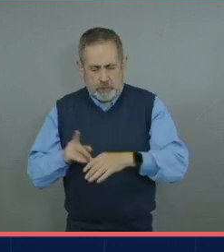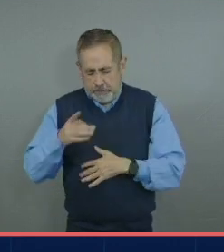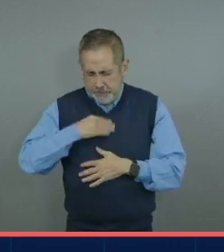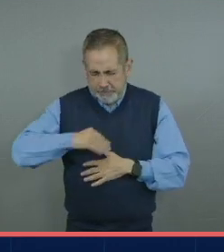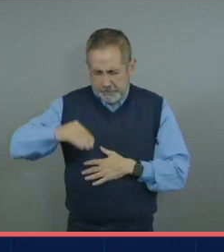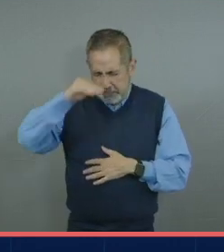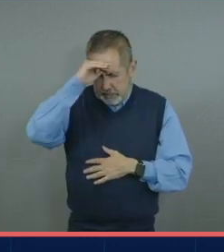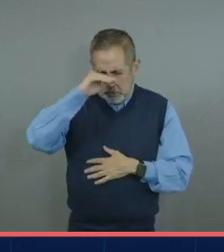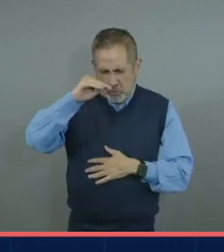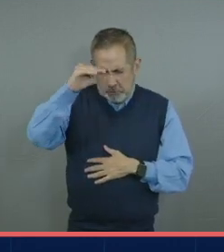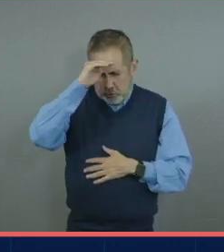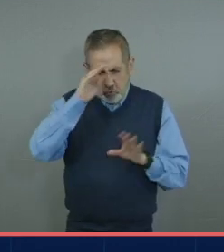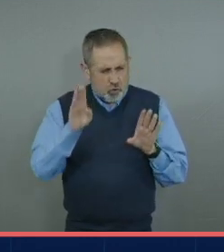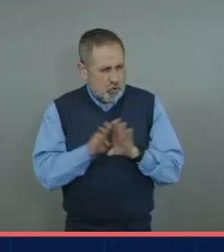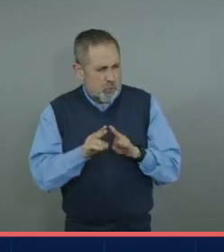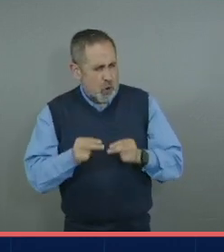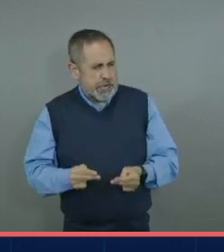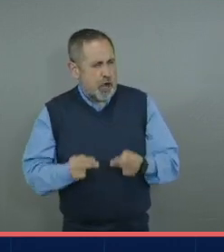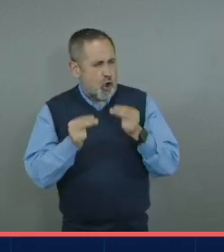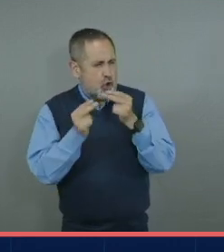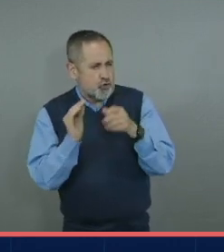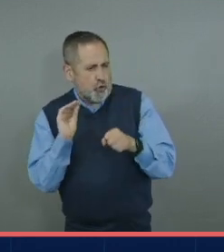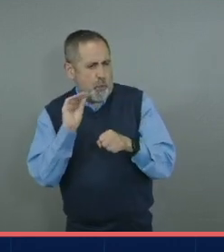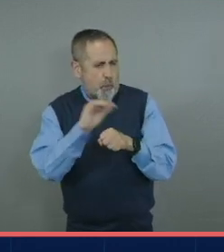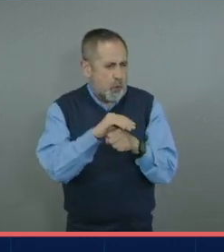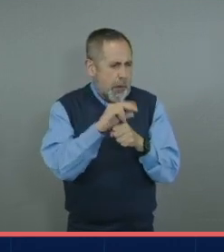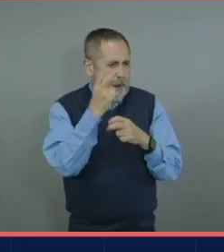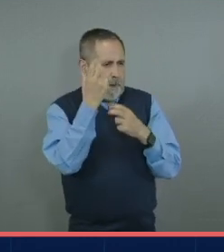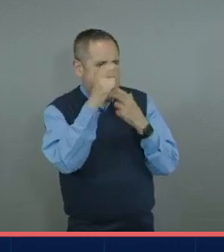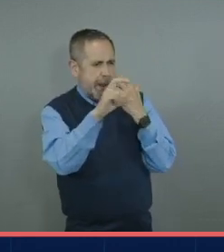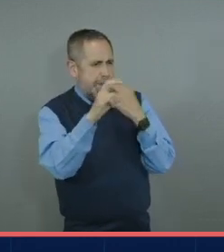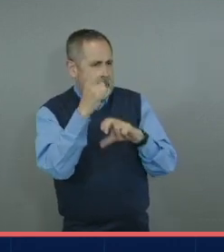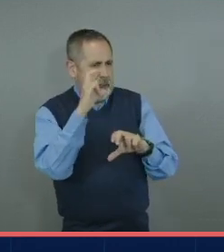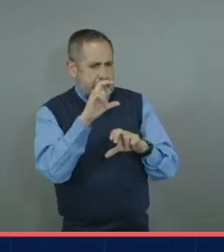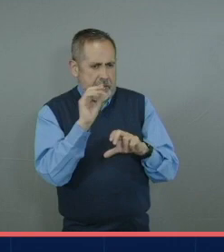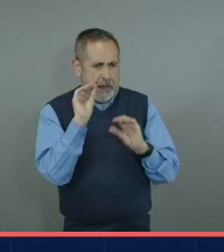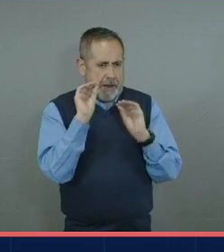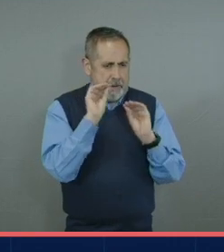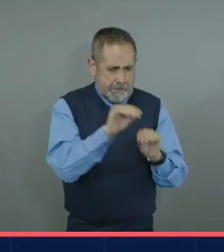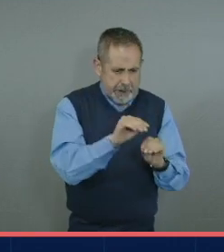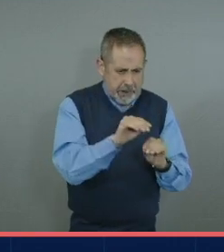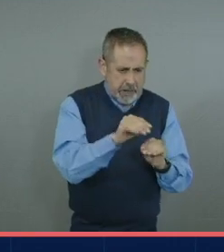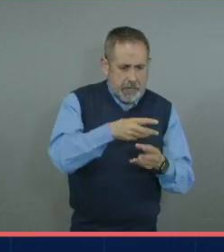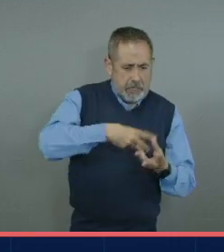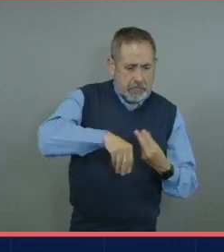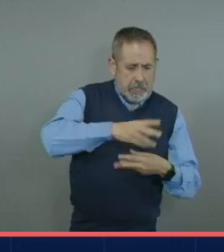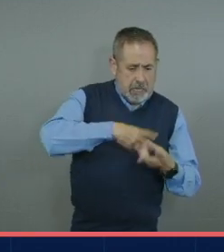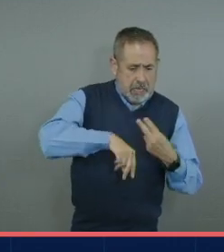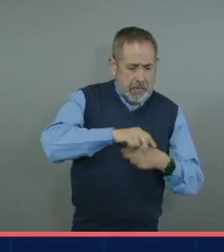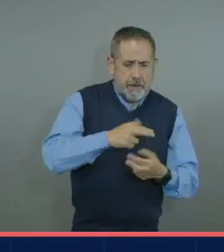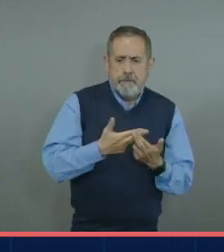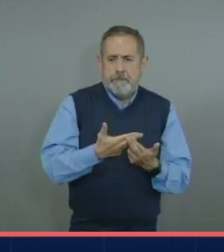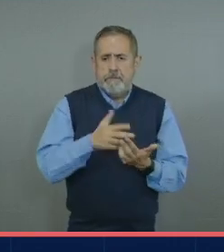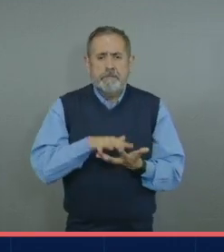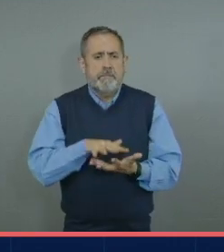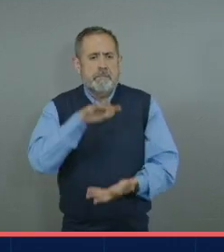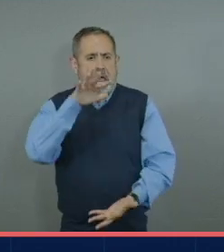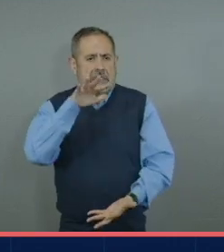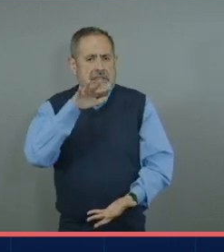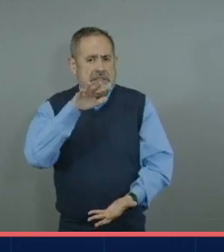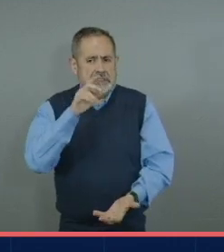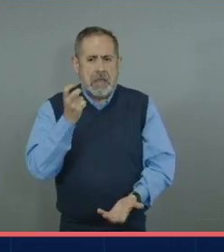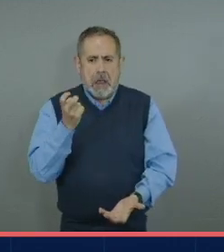siempre en qué invierte su dinero. ¿Para qué? Para que ese dinero se multiplique. Y ese dinero